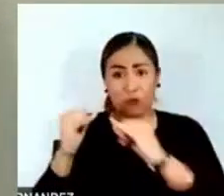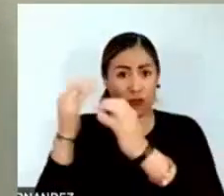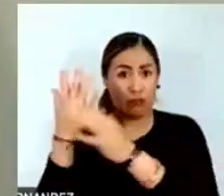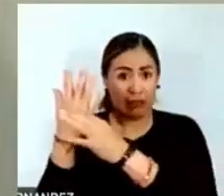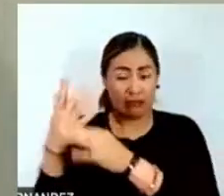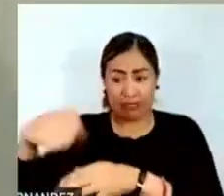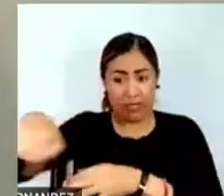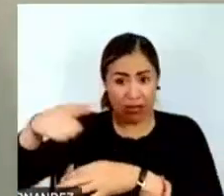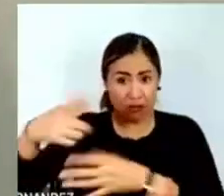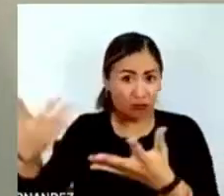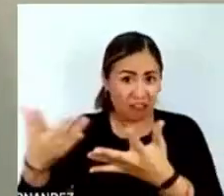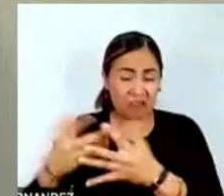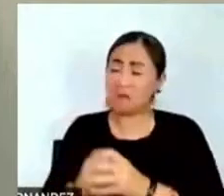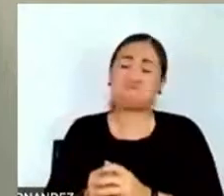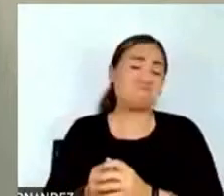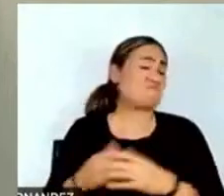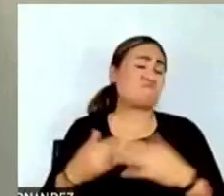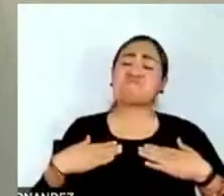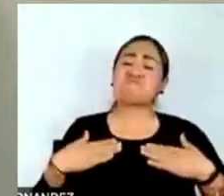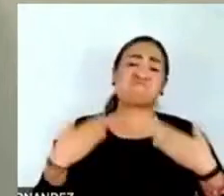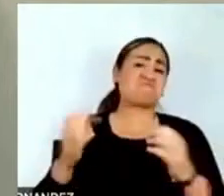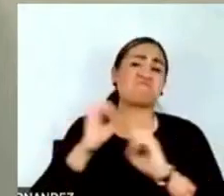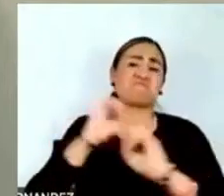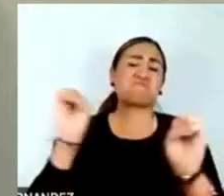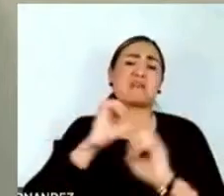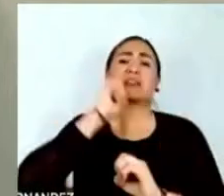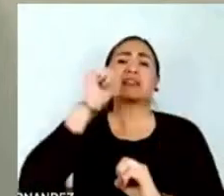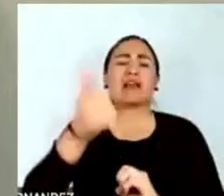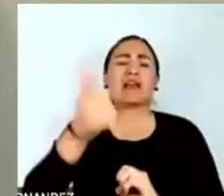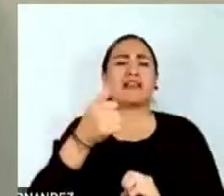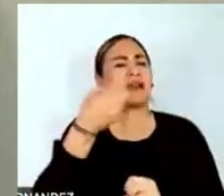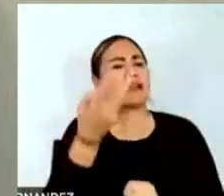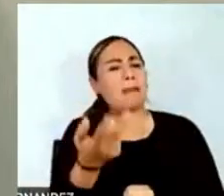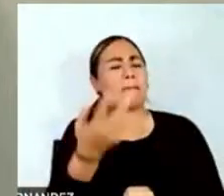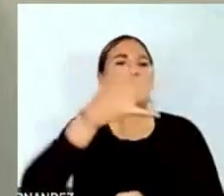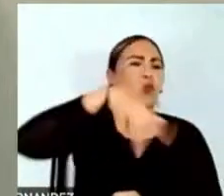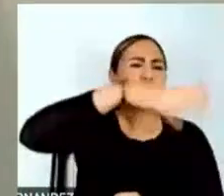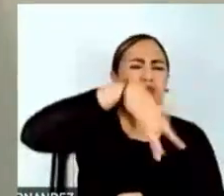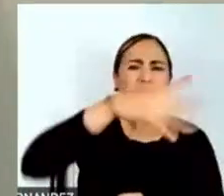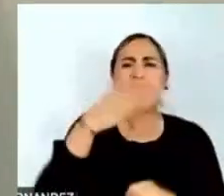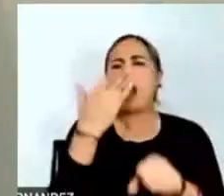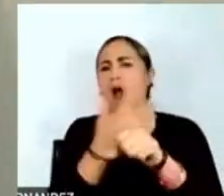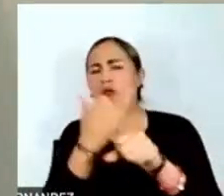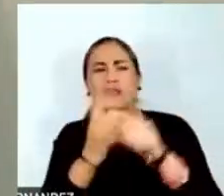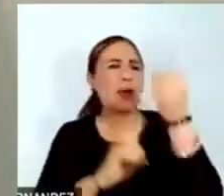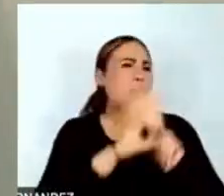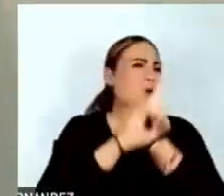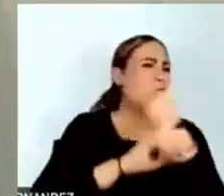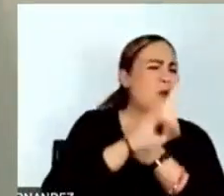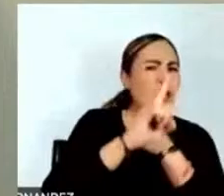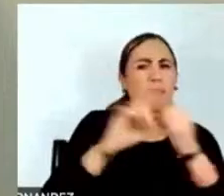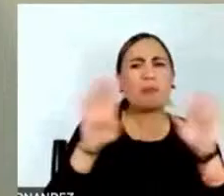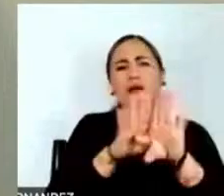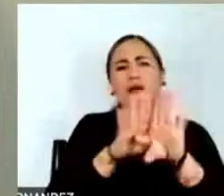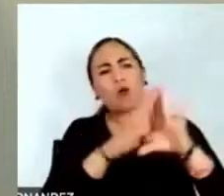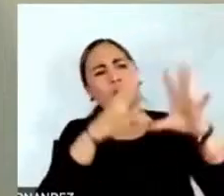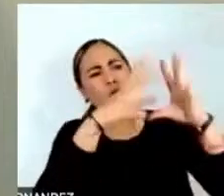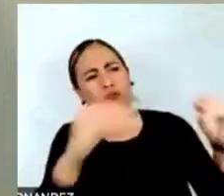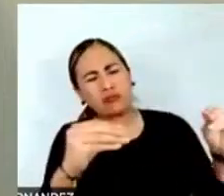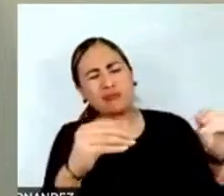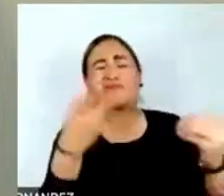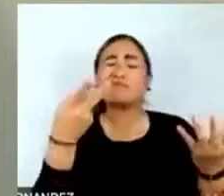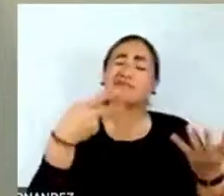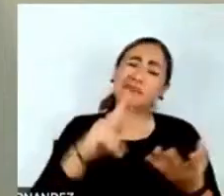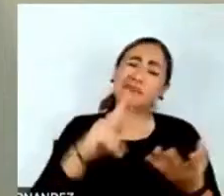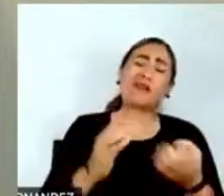la búsqueda de nuevas soluciones para la crisis en las que nos encontramos desafortunadamente sumergidos en la